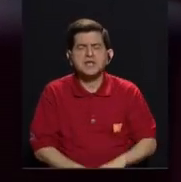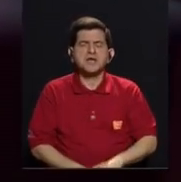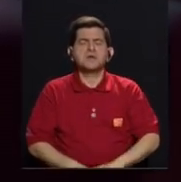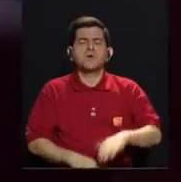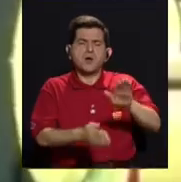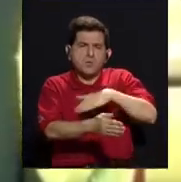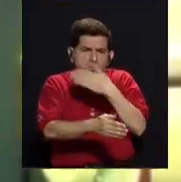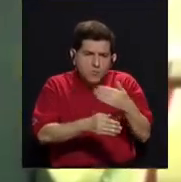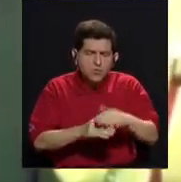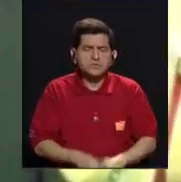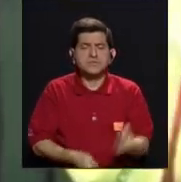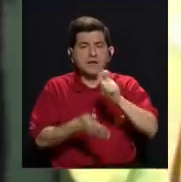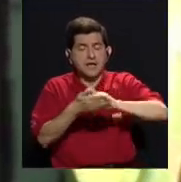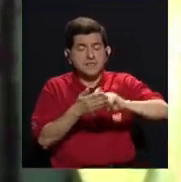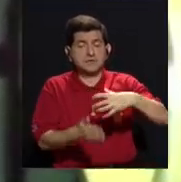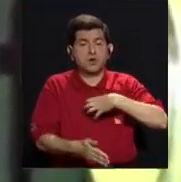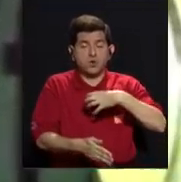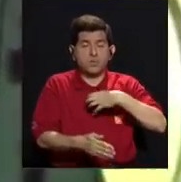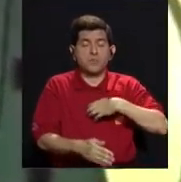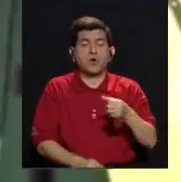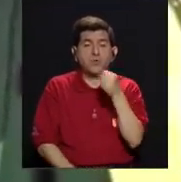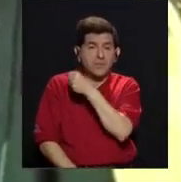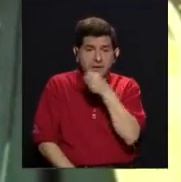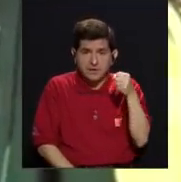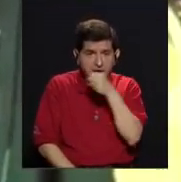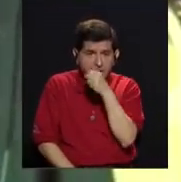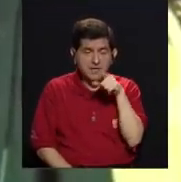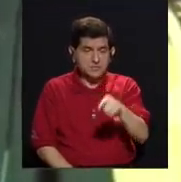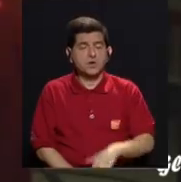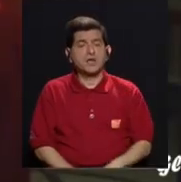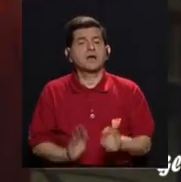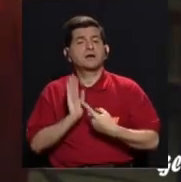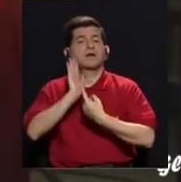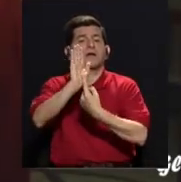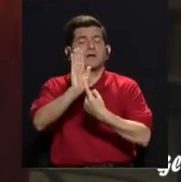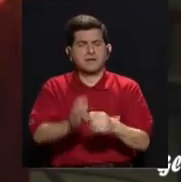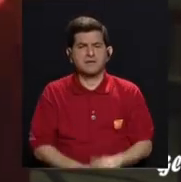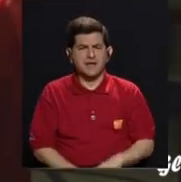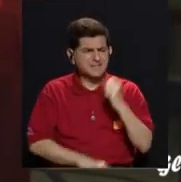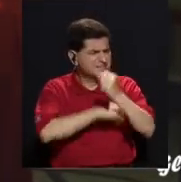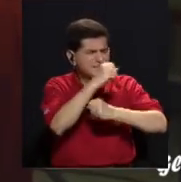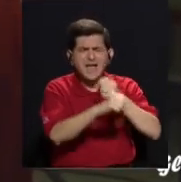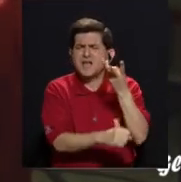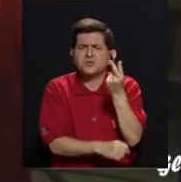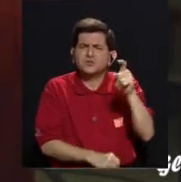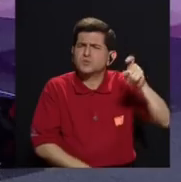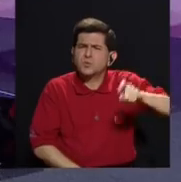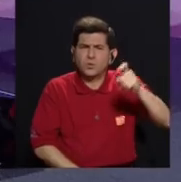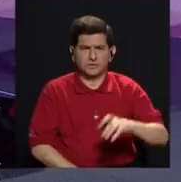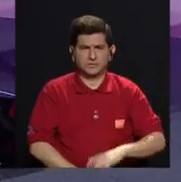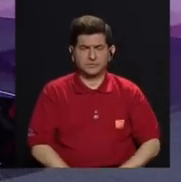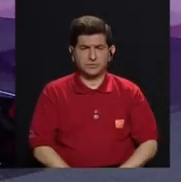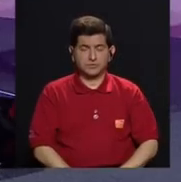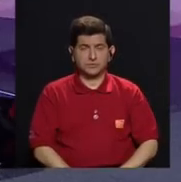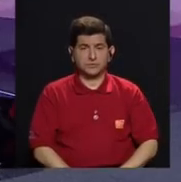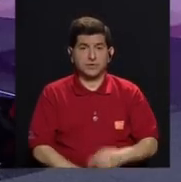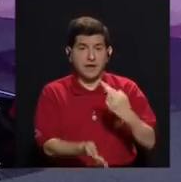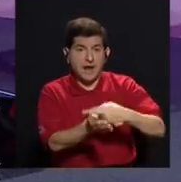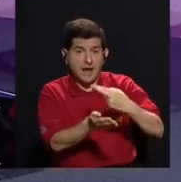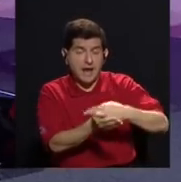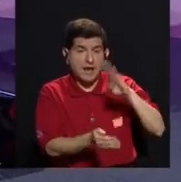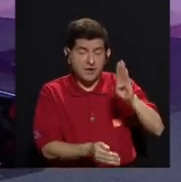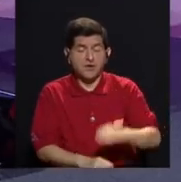escribiendo las propias canciones que van a interpretar así que ver cuántos años albert bueno la bomba los